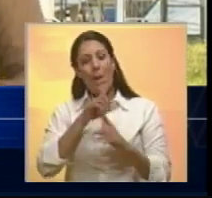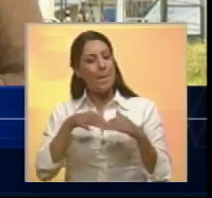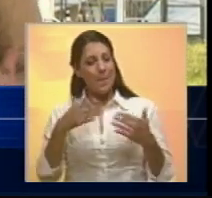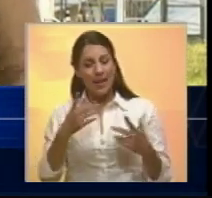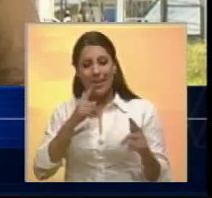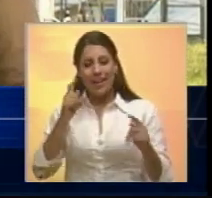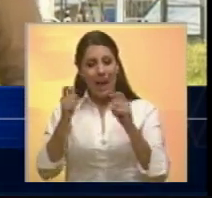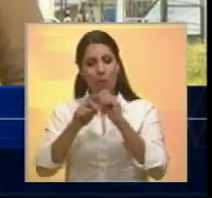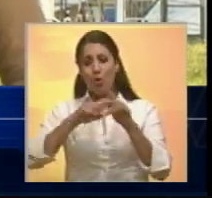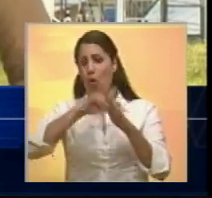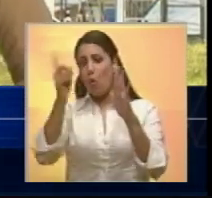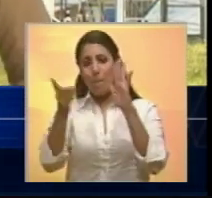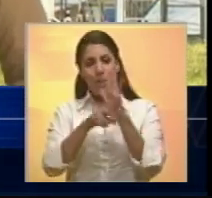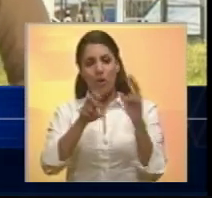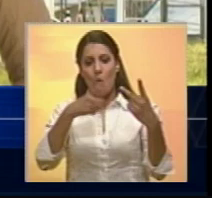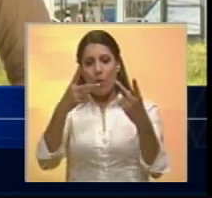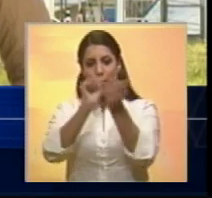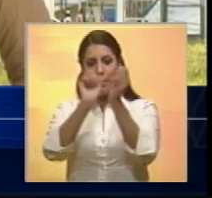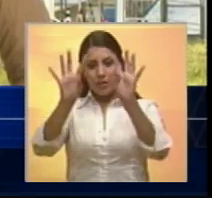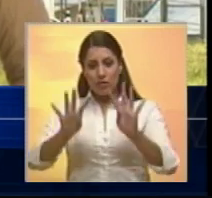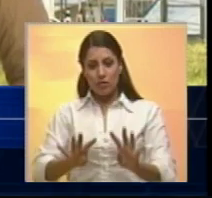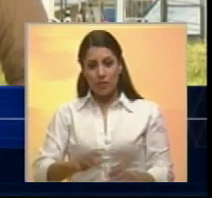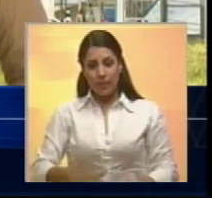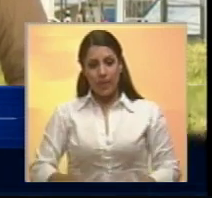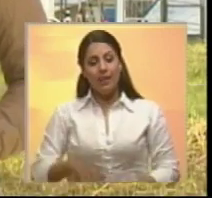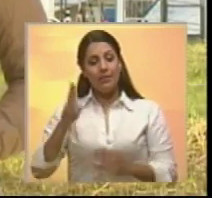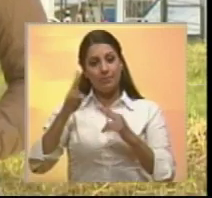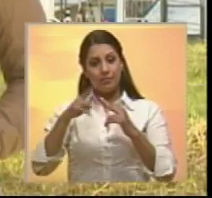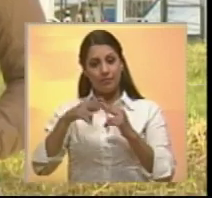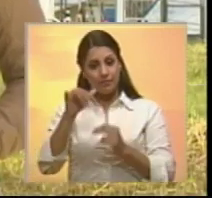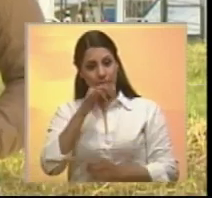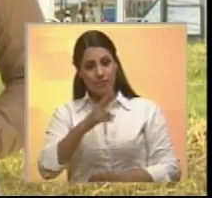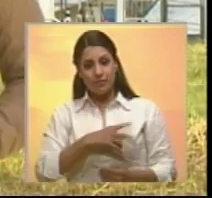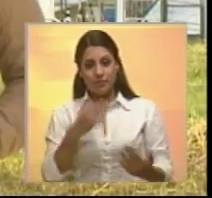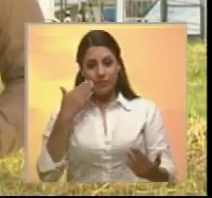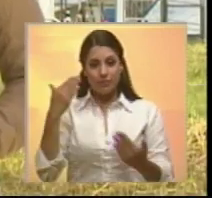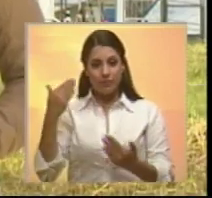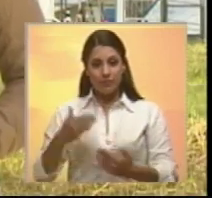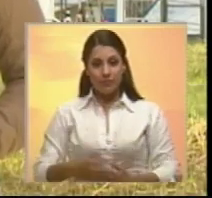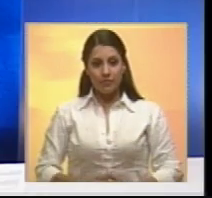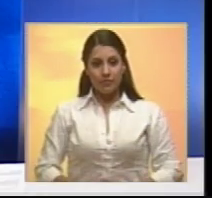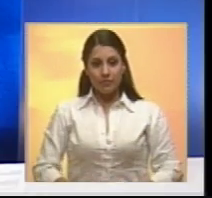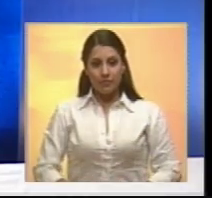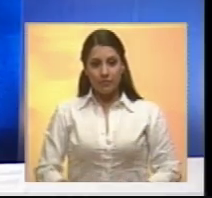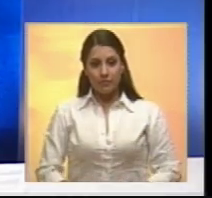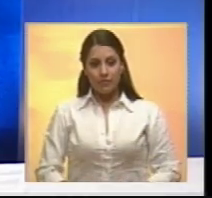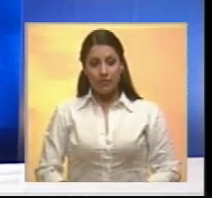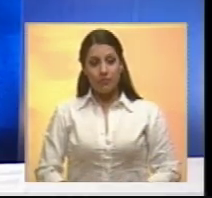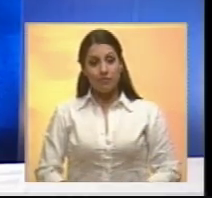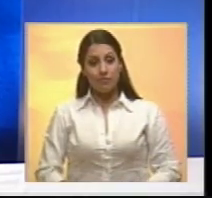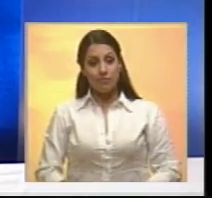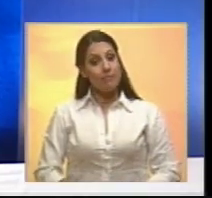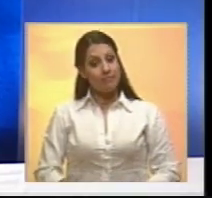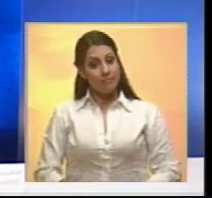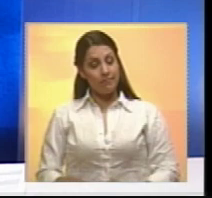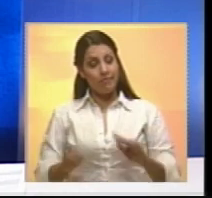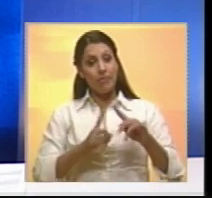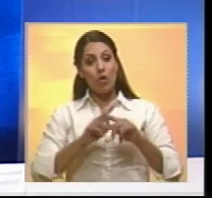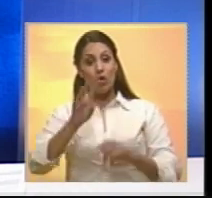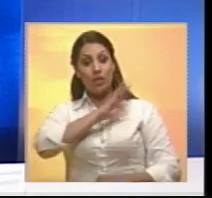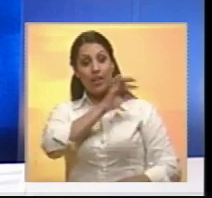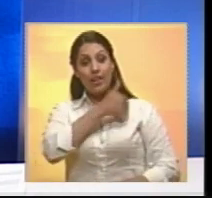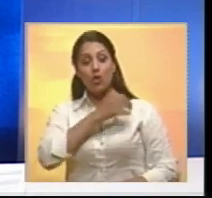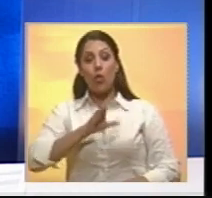la transformación total al nuevo régimen penitenciario. En Táchira, Marine Glot, Noticiero Venevisión. La directiva